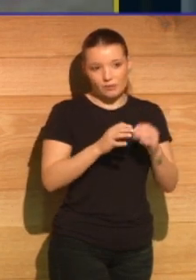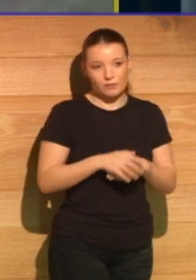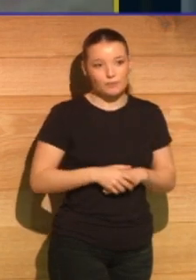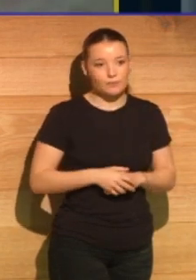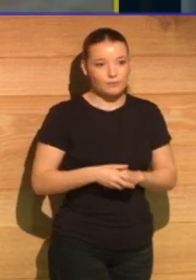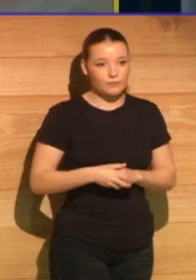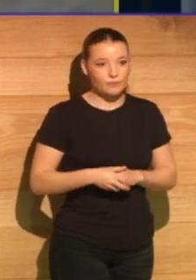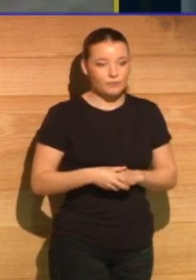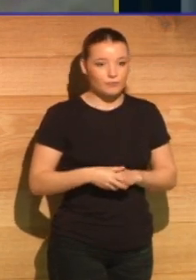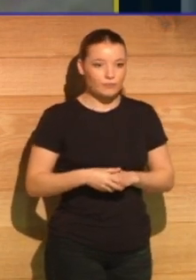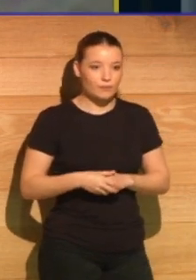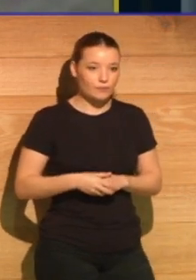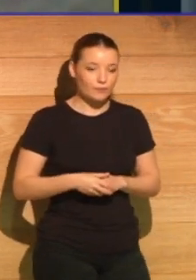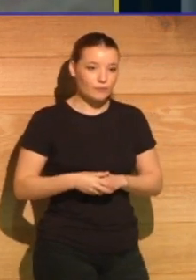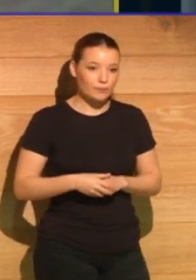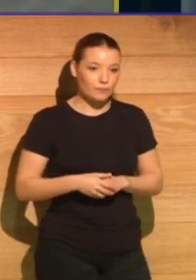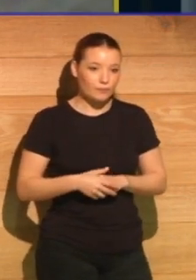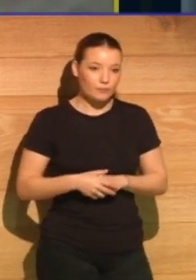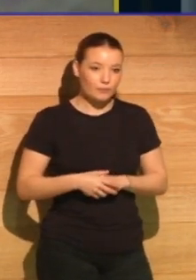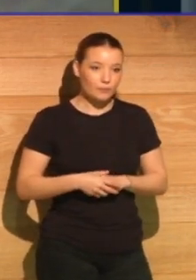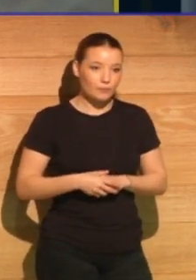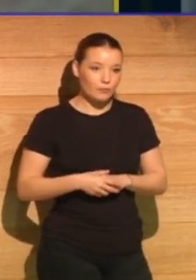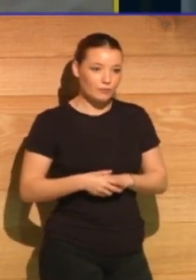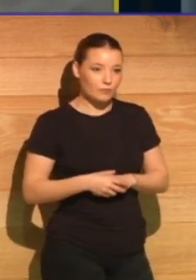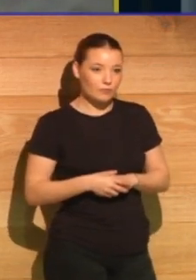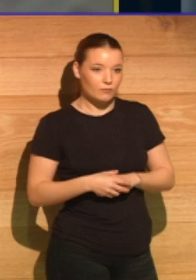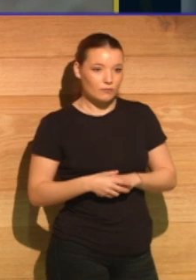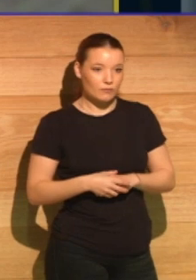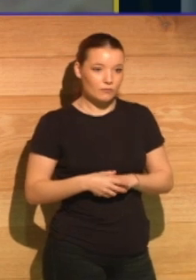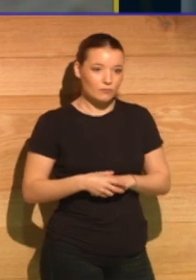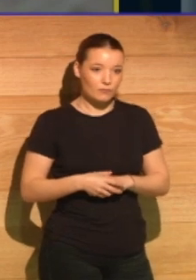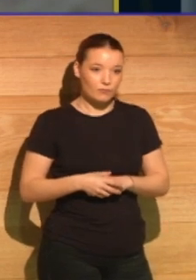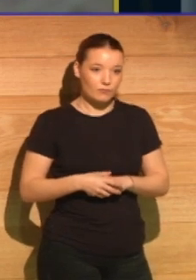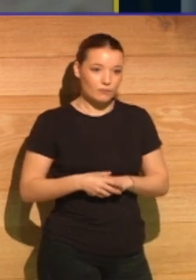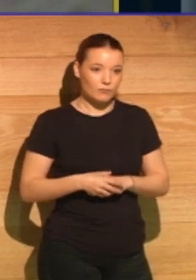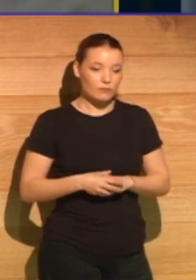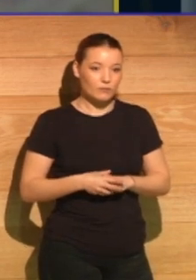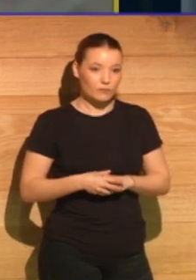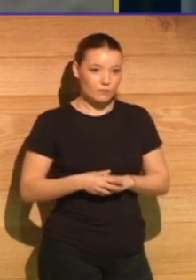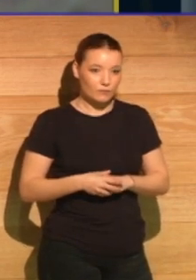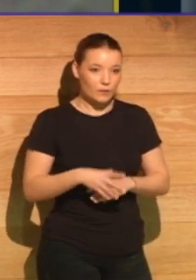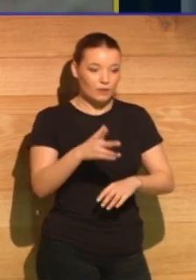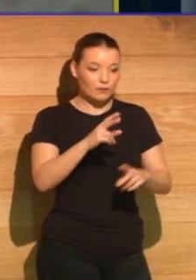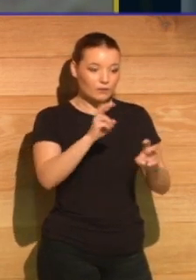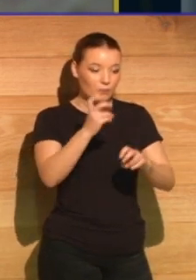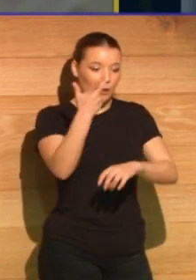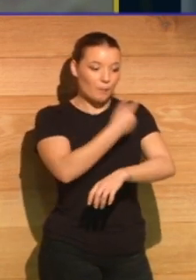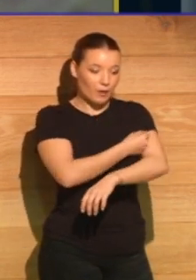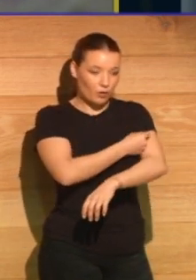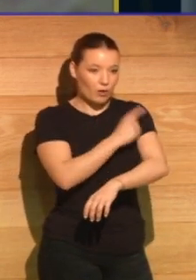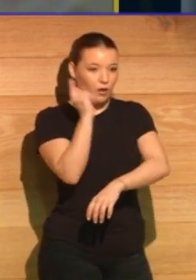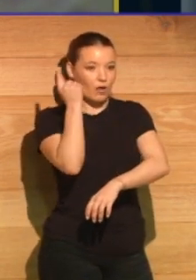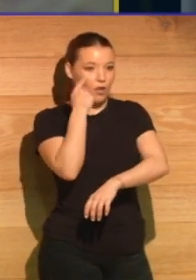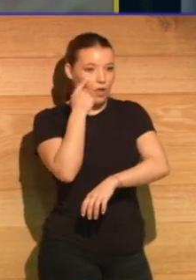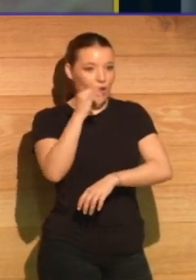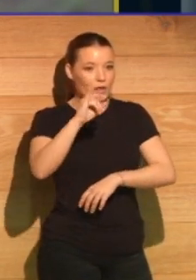de la que partió la expedición precisamente de la vacuna, la expedición filantrópica, la Real Expedición Filantrópica de la Vacuna, con Isabel